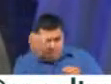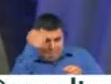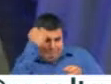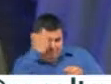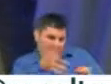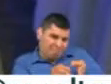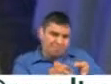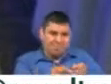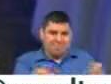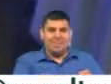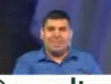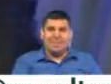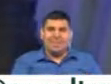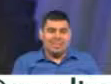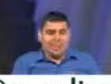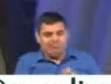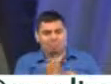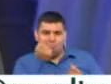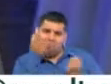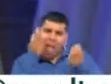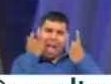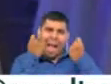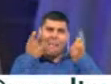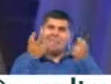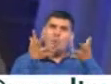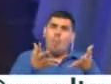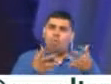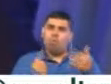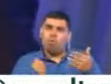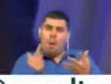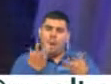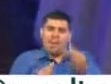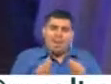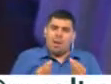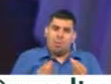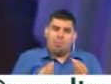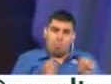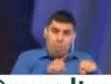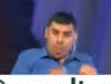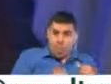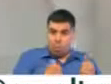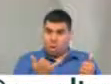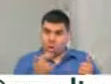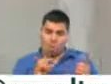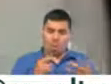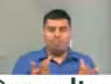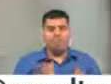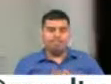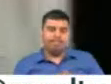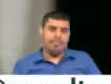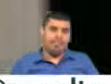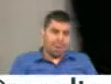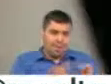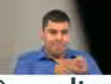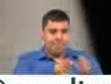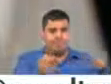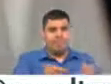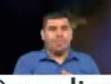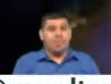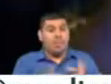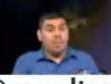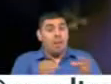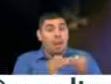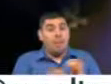servidores sepan con exactitud qué deben hacer y qué pueden hacer en la campaña. Finalizó indicando el deber